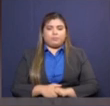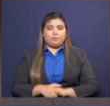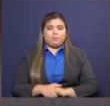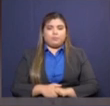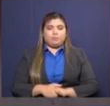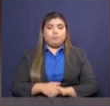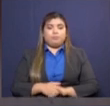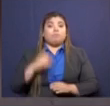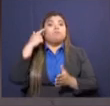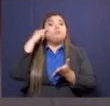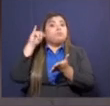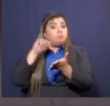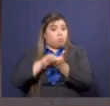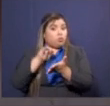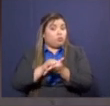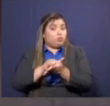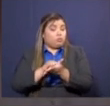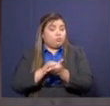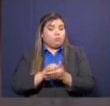Para eso,